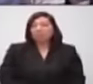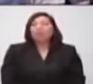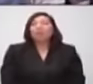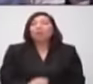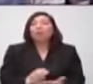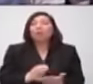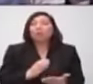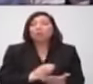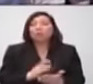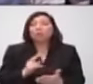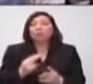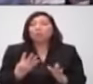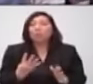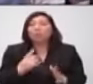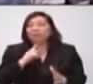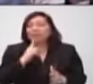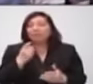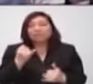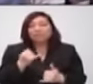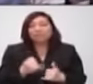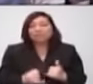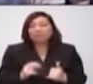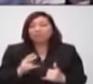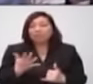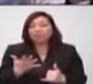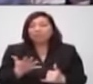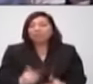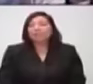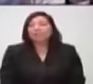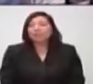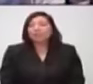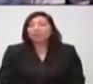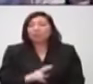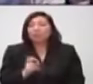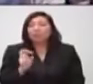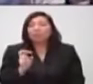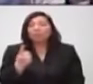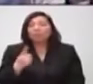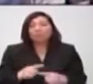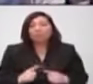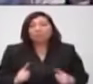contrato de concesión del 2009 lo que señalaba era que se cancelaba $5,000 a los poseedores y $200 por metro